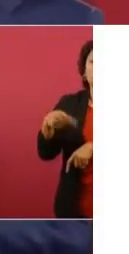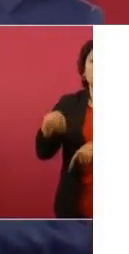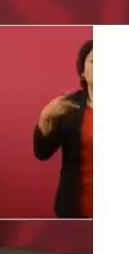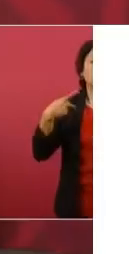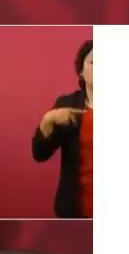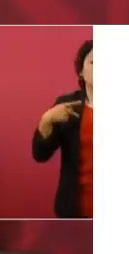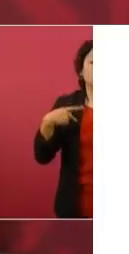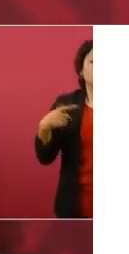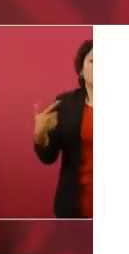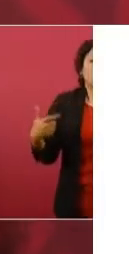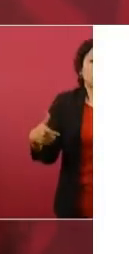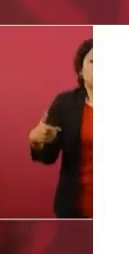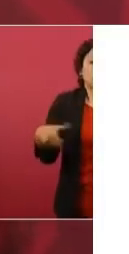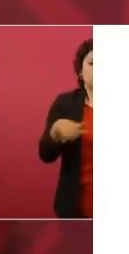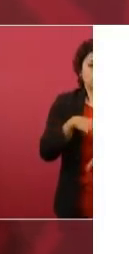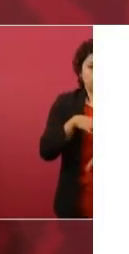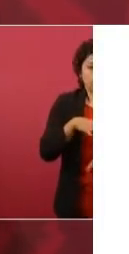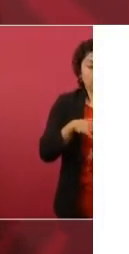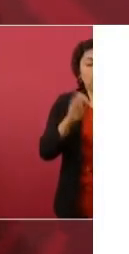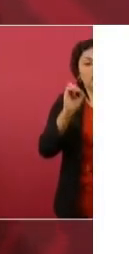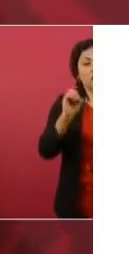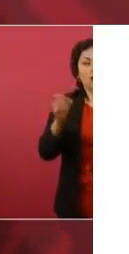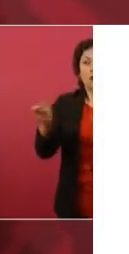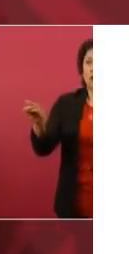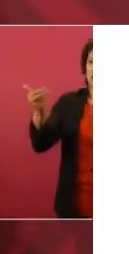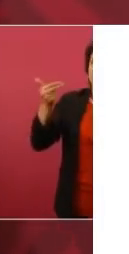o reciben herencias